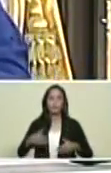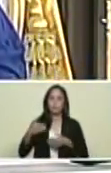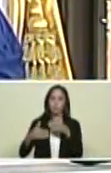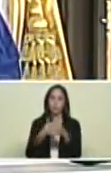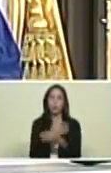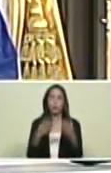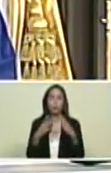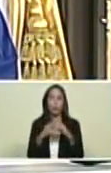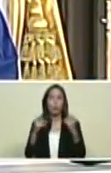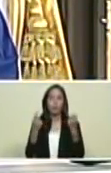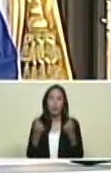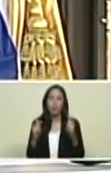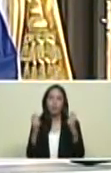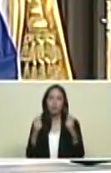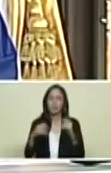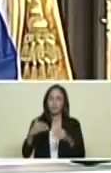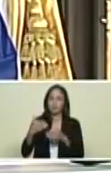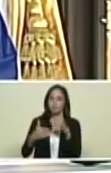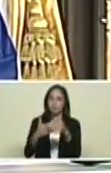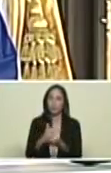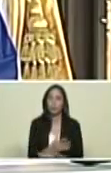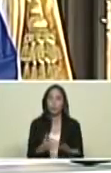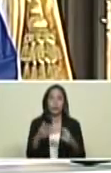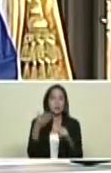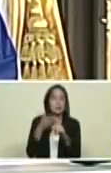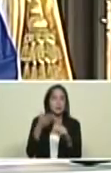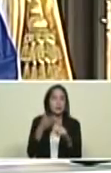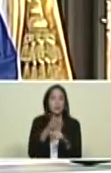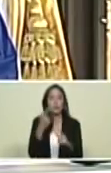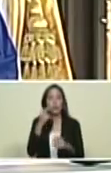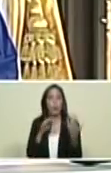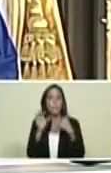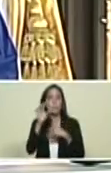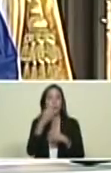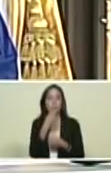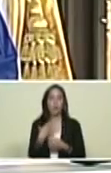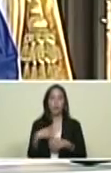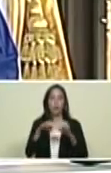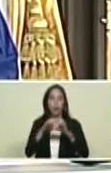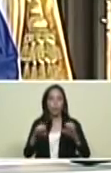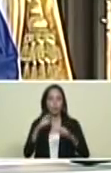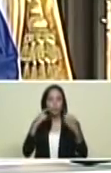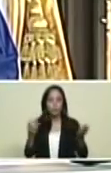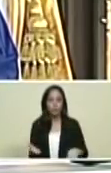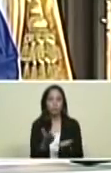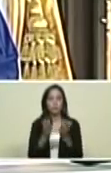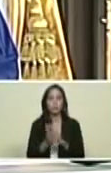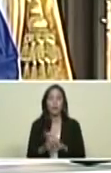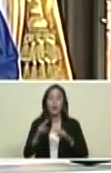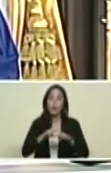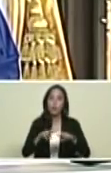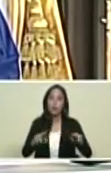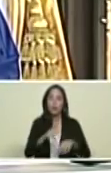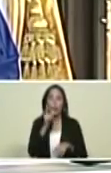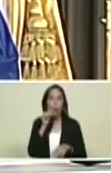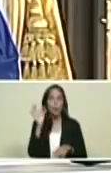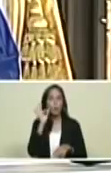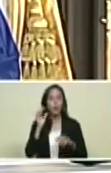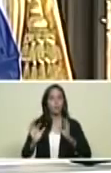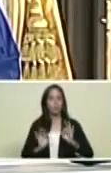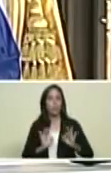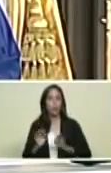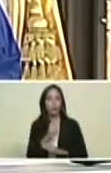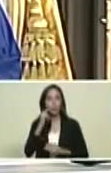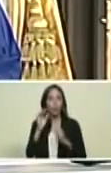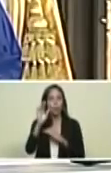los sacrificios, vale la pena tanta lucha para ver a un país educándose. Niños y niñas preparándose para el